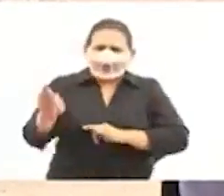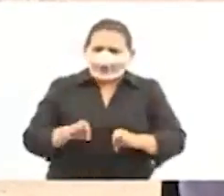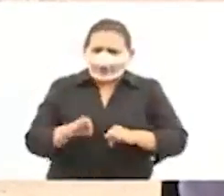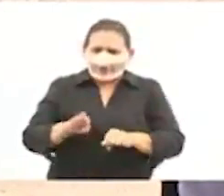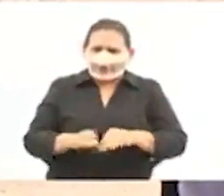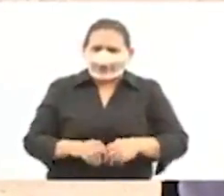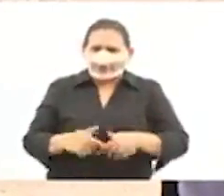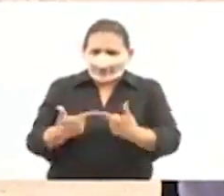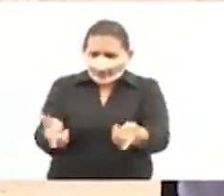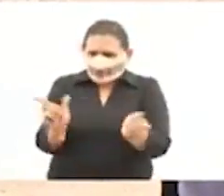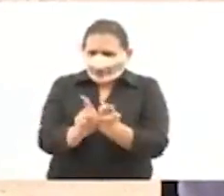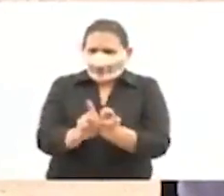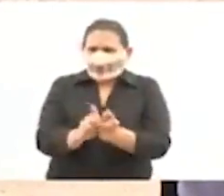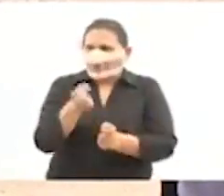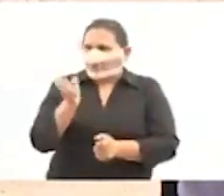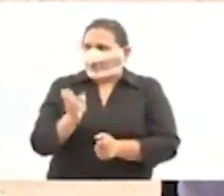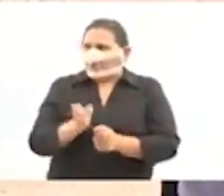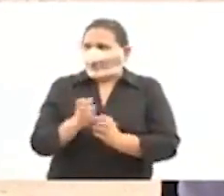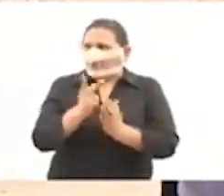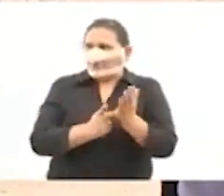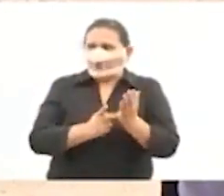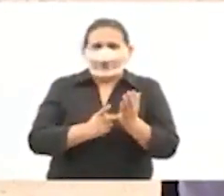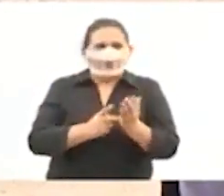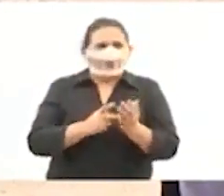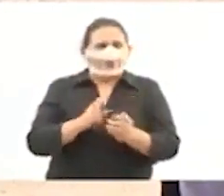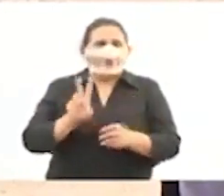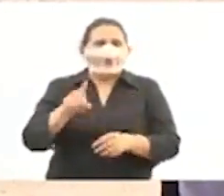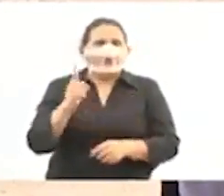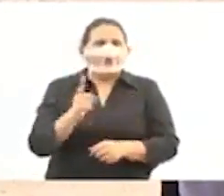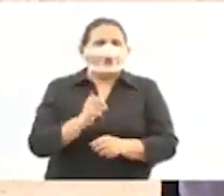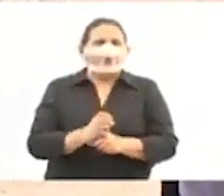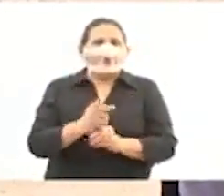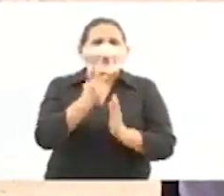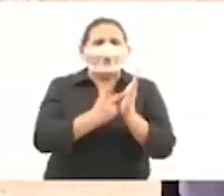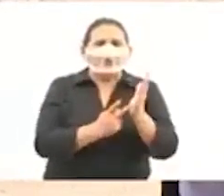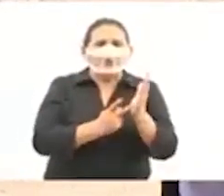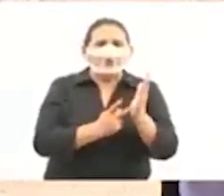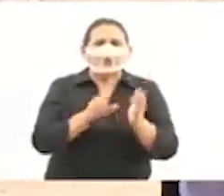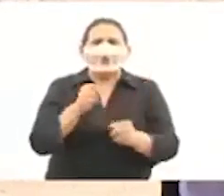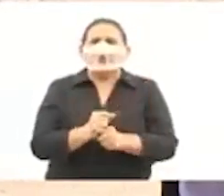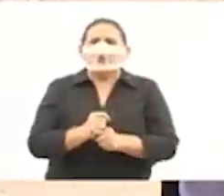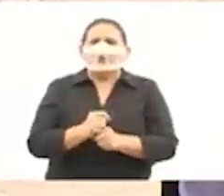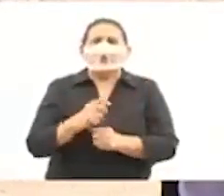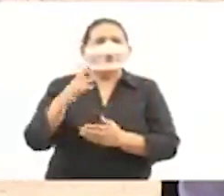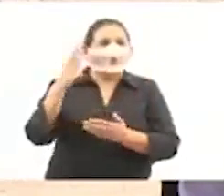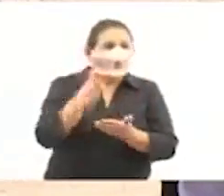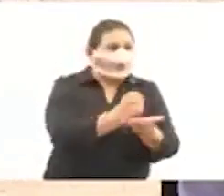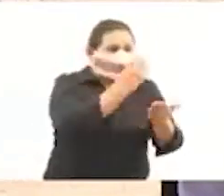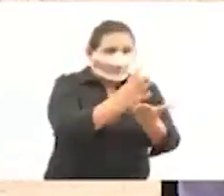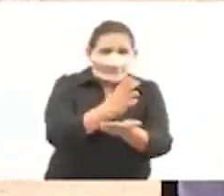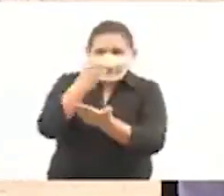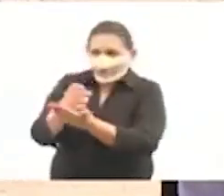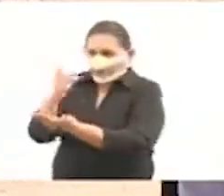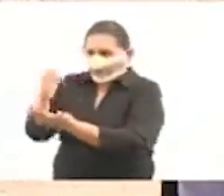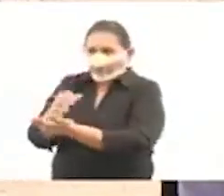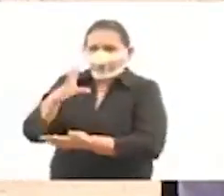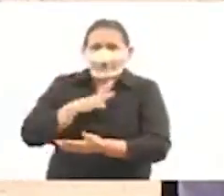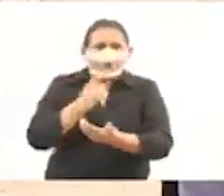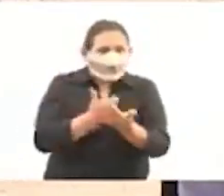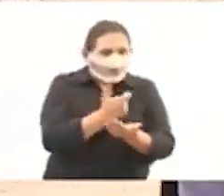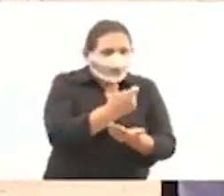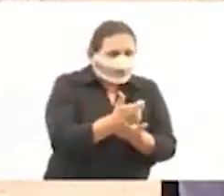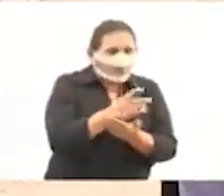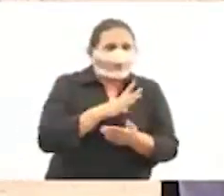conjunto estos proyectos se están dando porque sin duda son proyectos que es ganar ganar por todos lados hay inversión